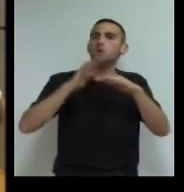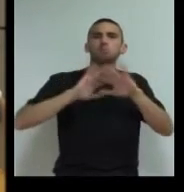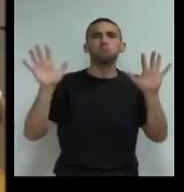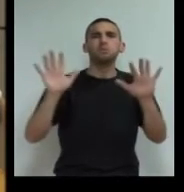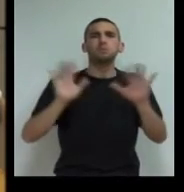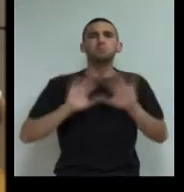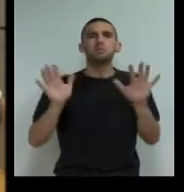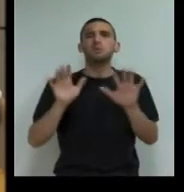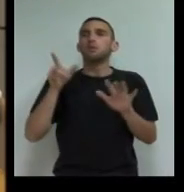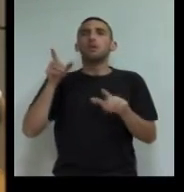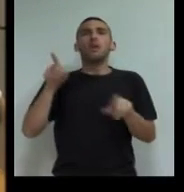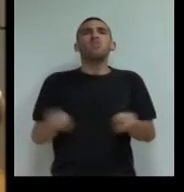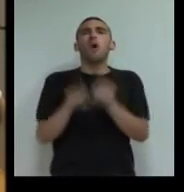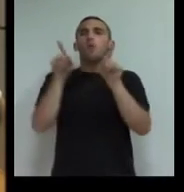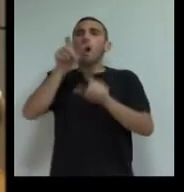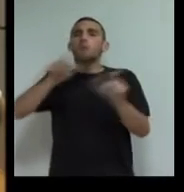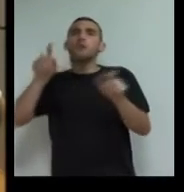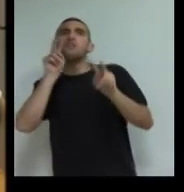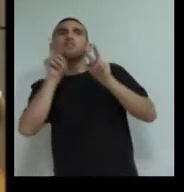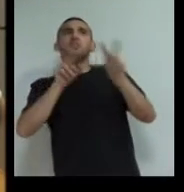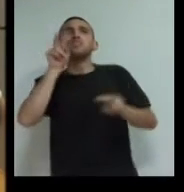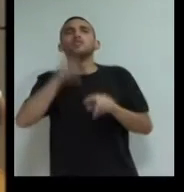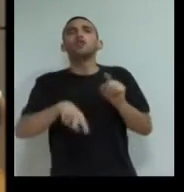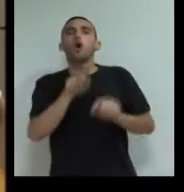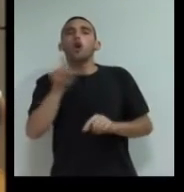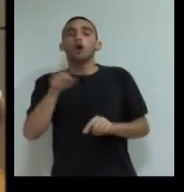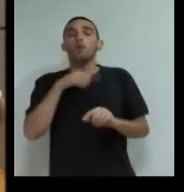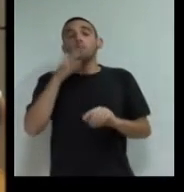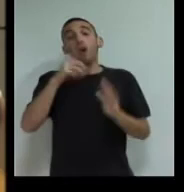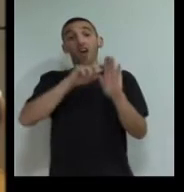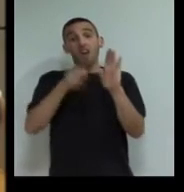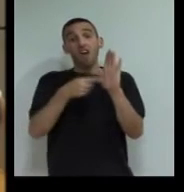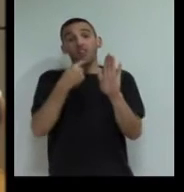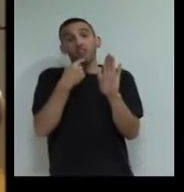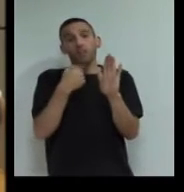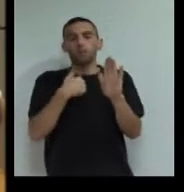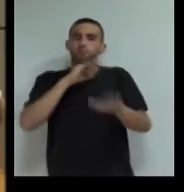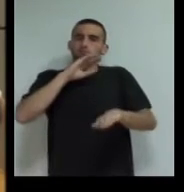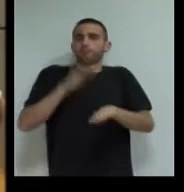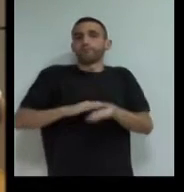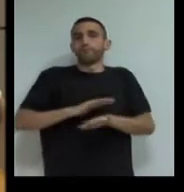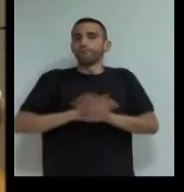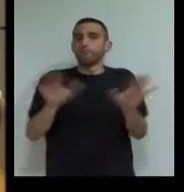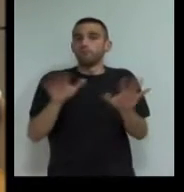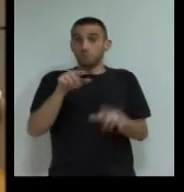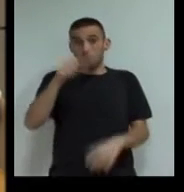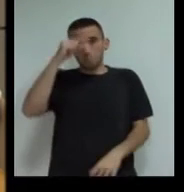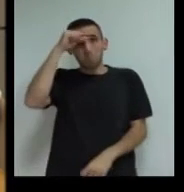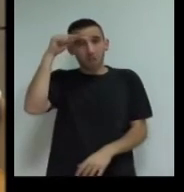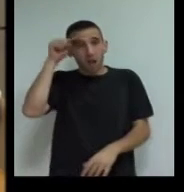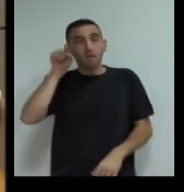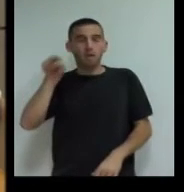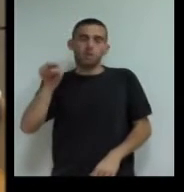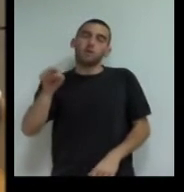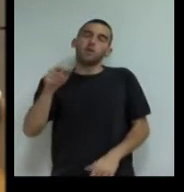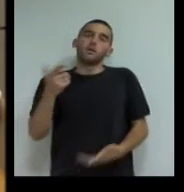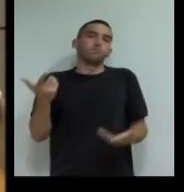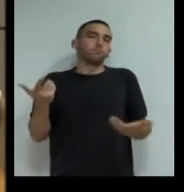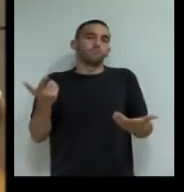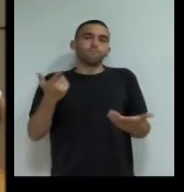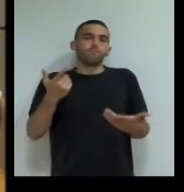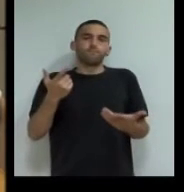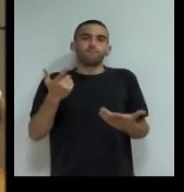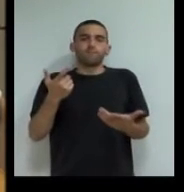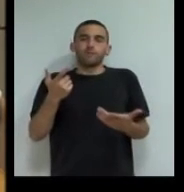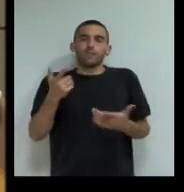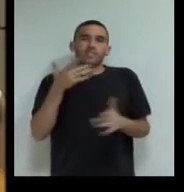poco si esto lo escuchan, si esto lo ven o no lo ven. Tengo que hacerlo, lo hago y punto. Claro, ante esta mentalidad, que desde luego no puede ser